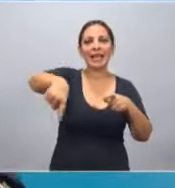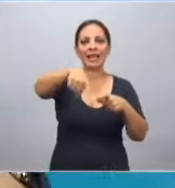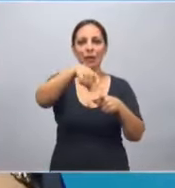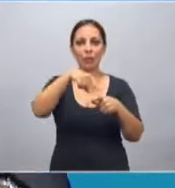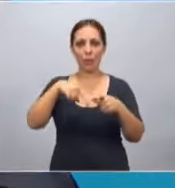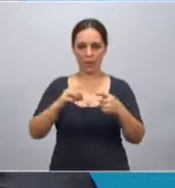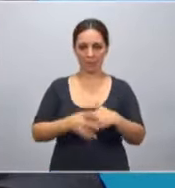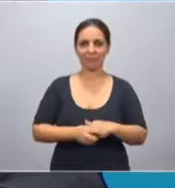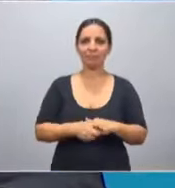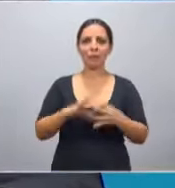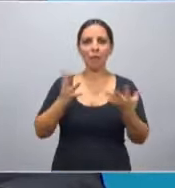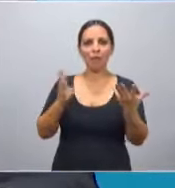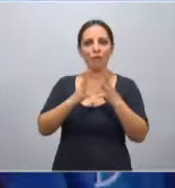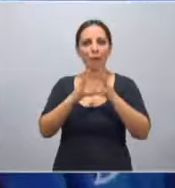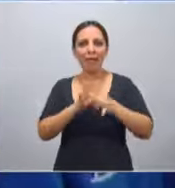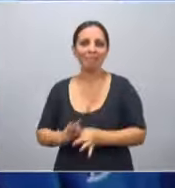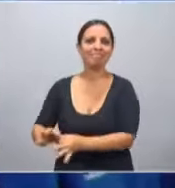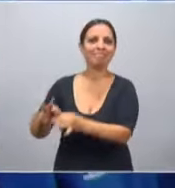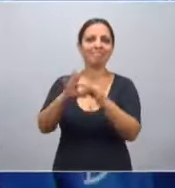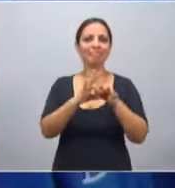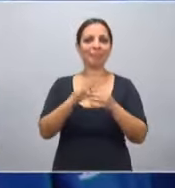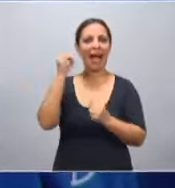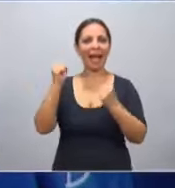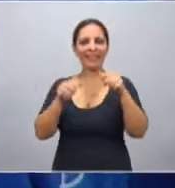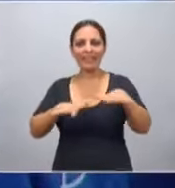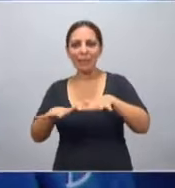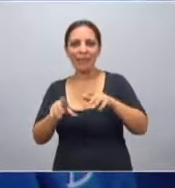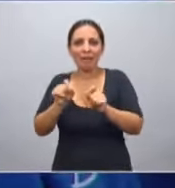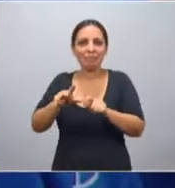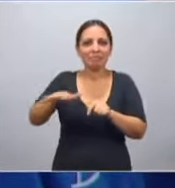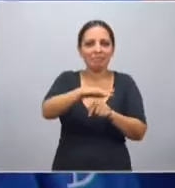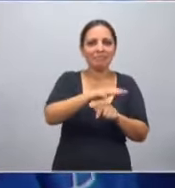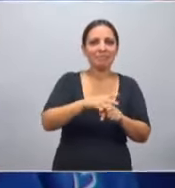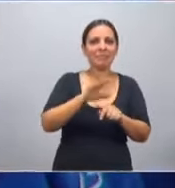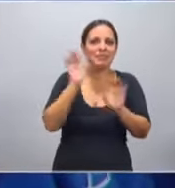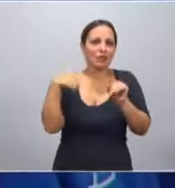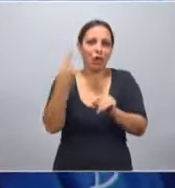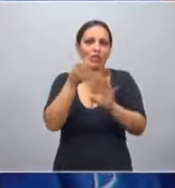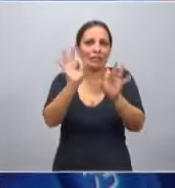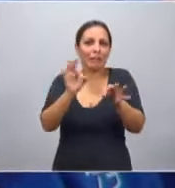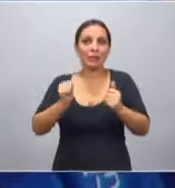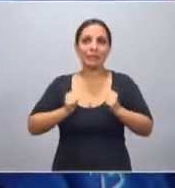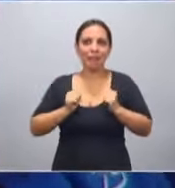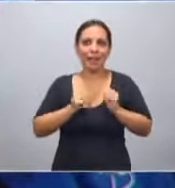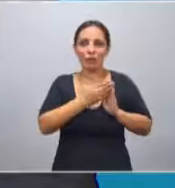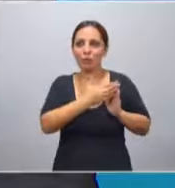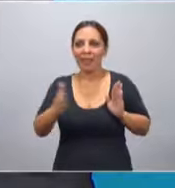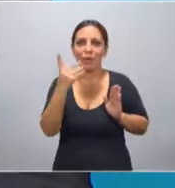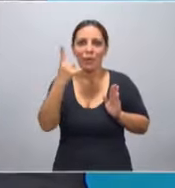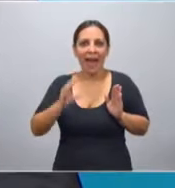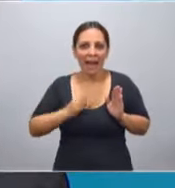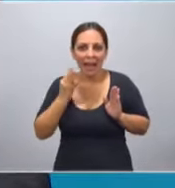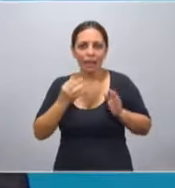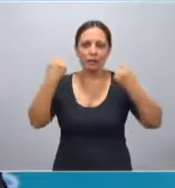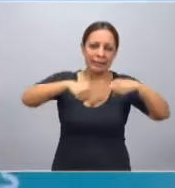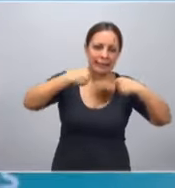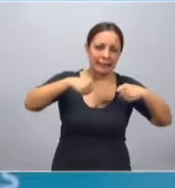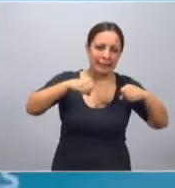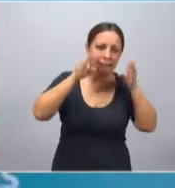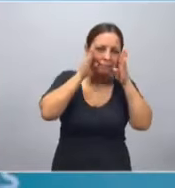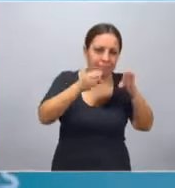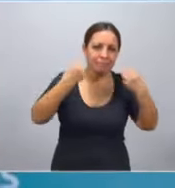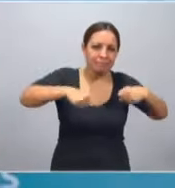que permite integrar la actividad de cada uno de los Distrito sabemos que lo esperan todo el año que que se entrenan que se preparan